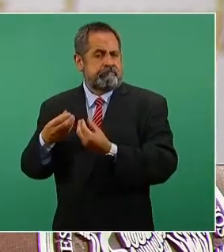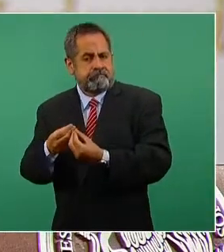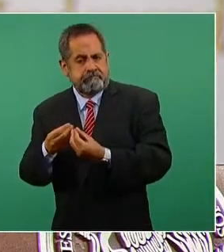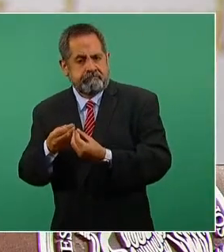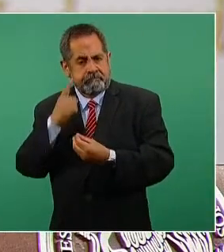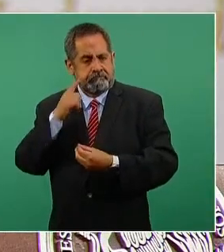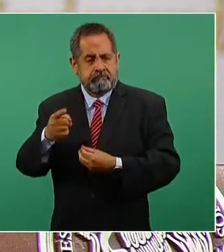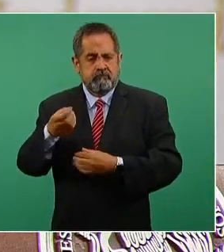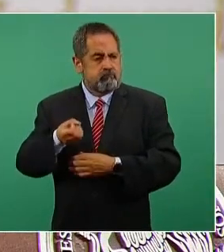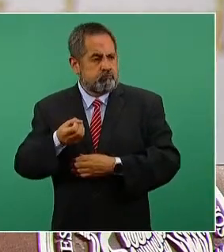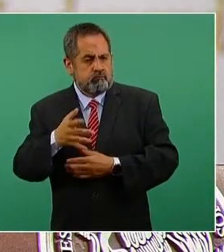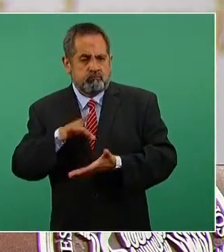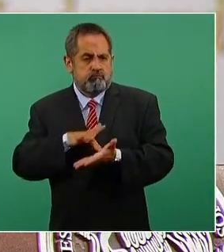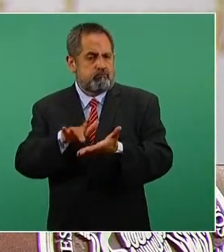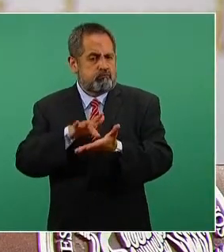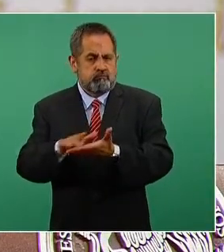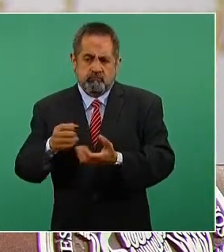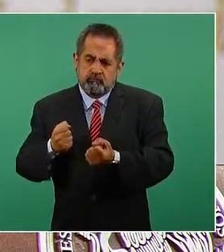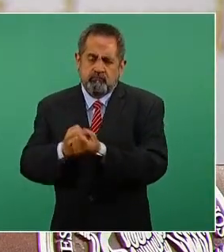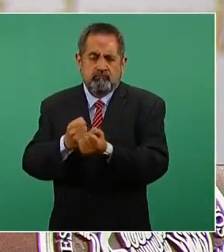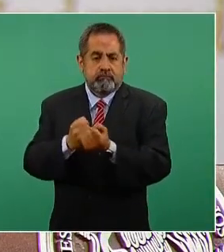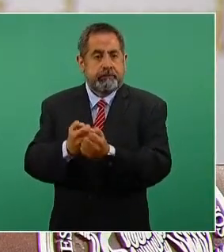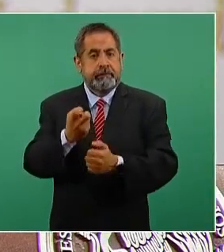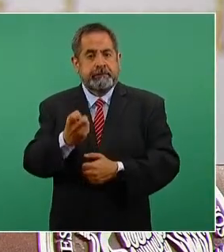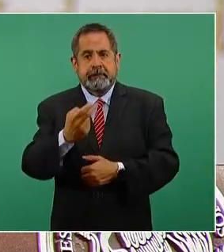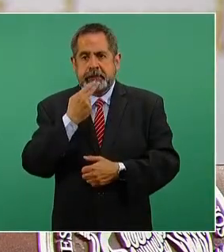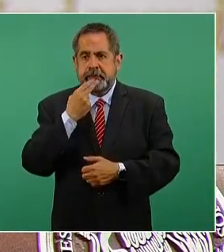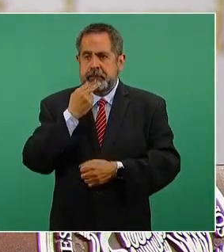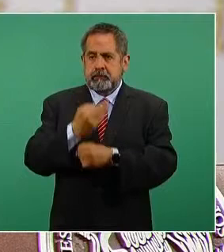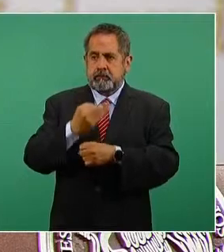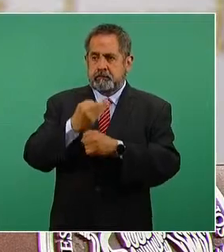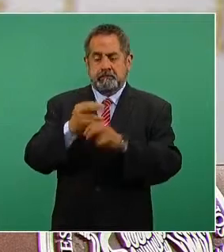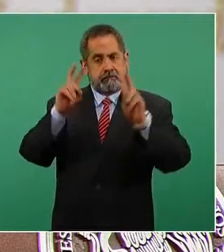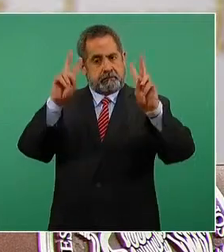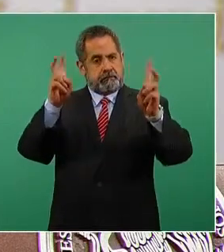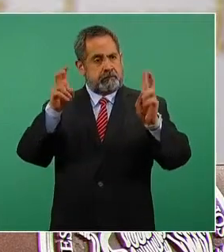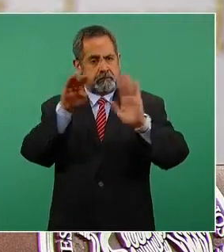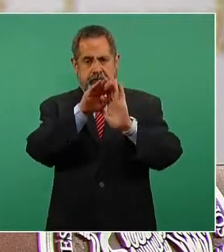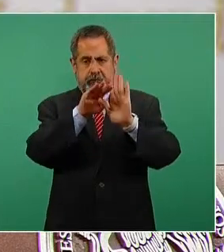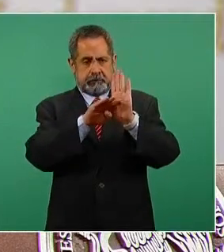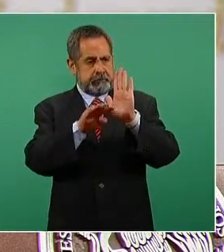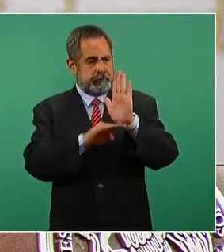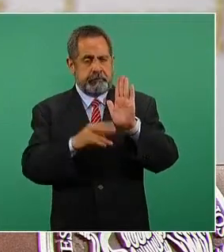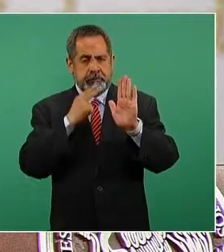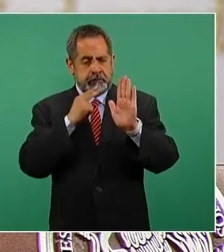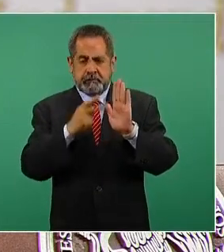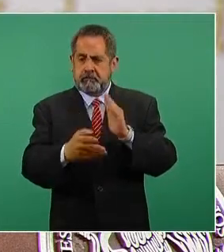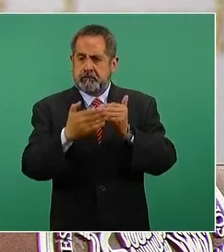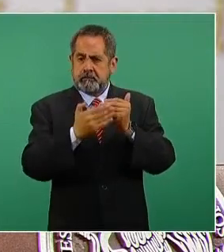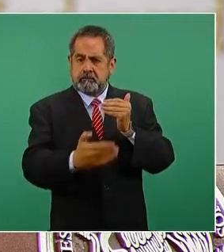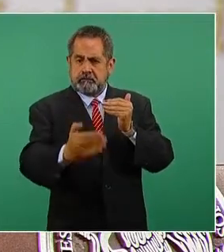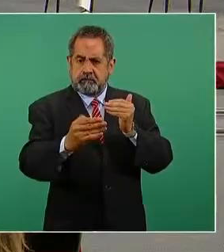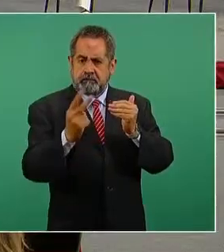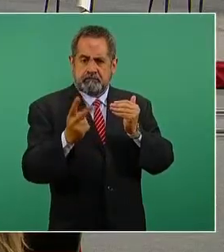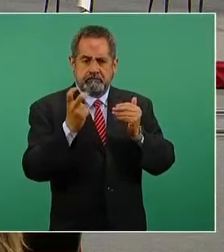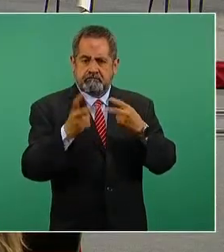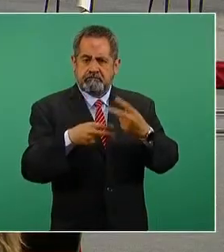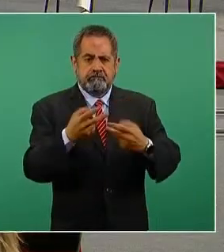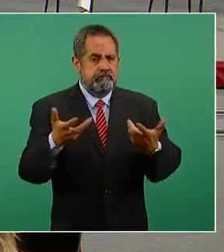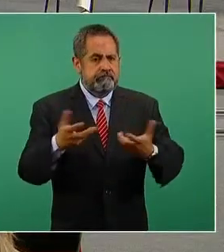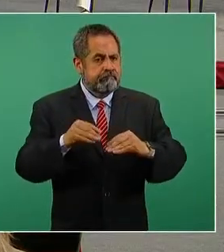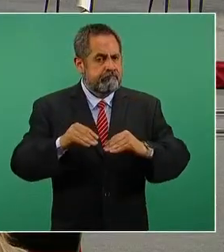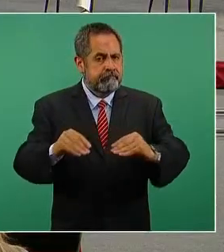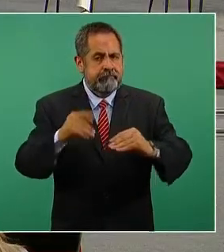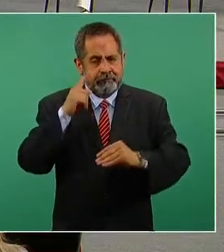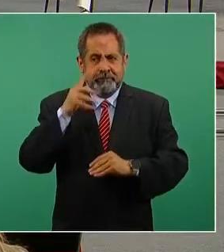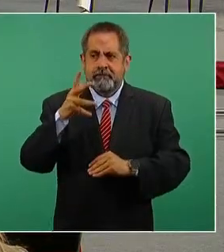de filantropía, las que forjarán esta agenda que acelerará las acciones para